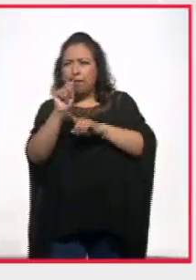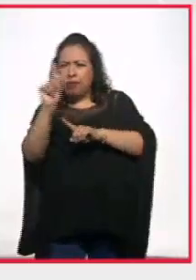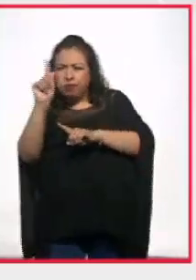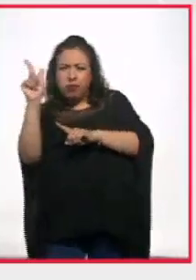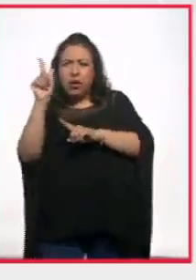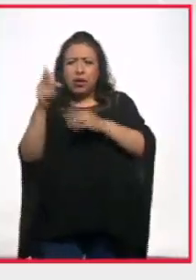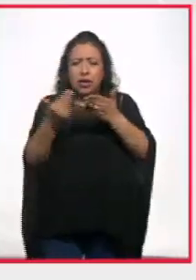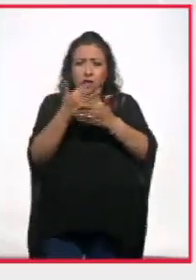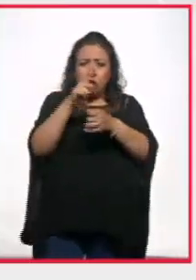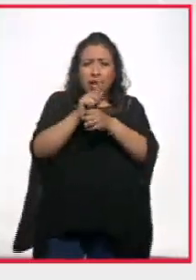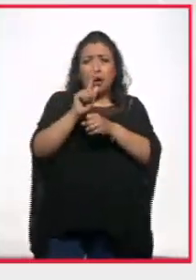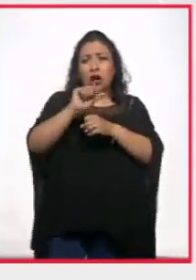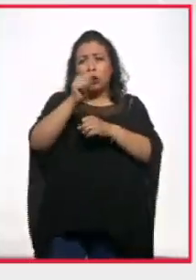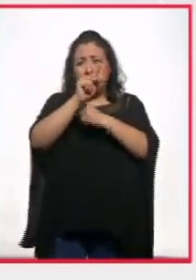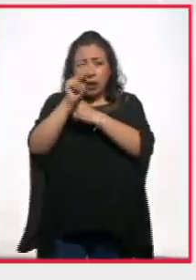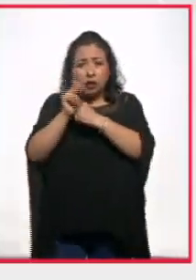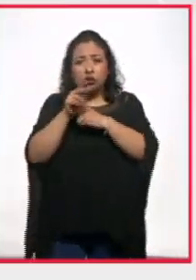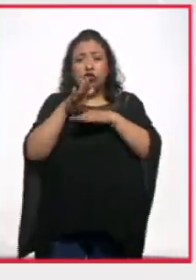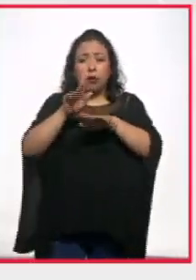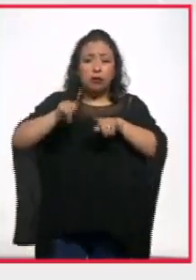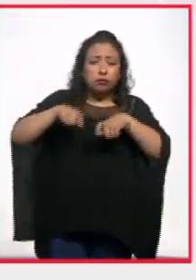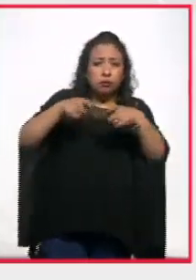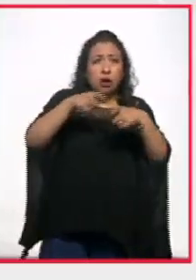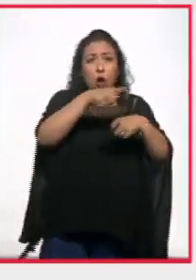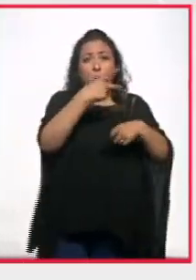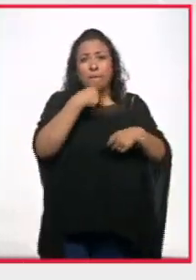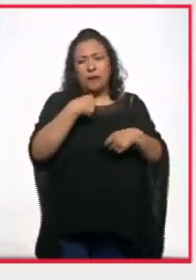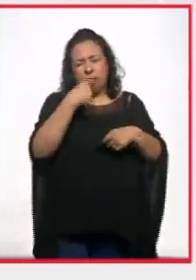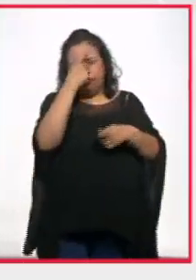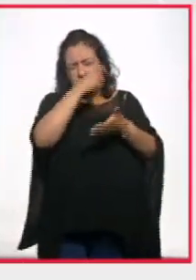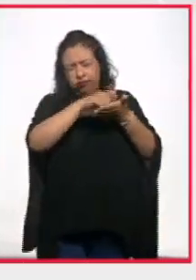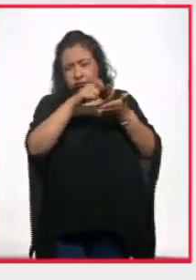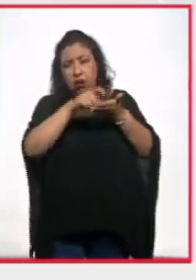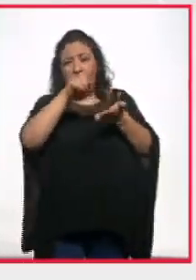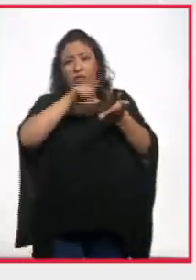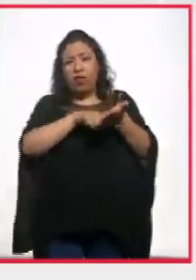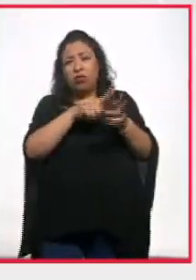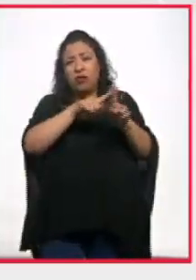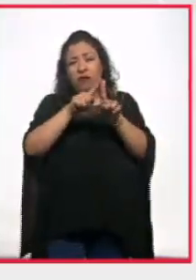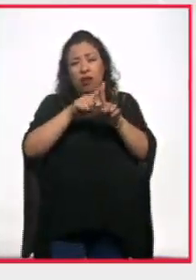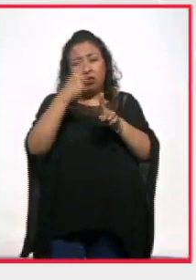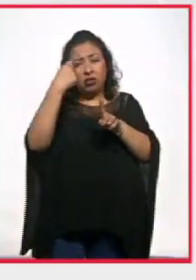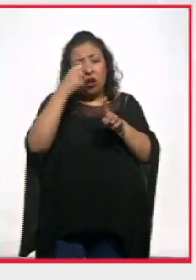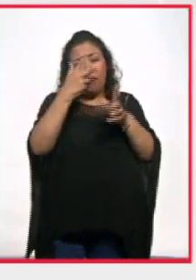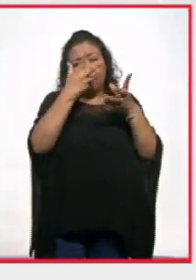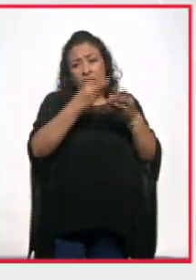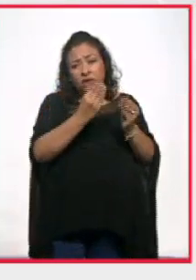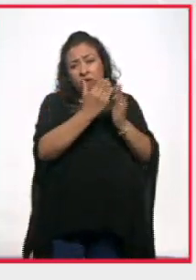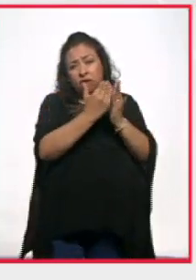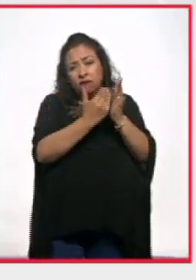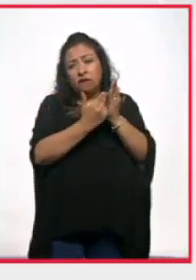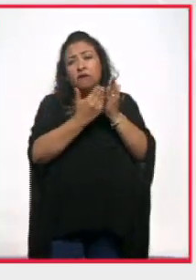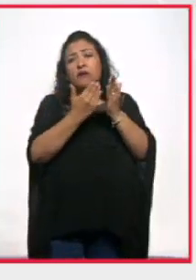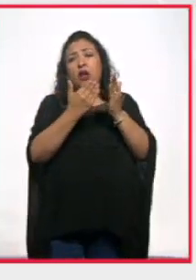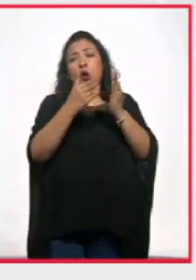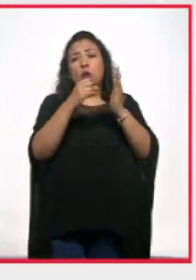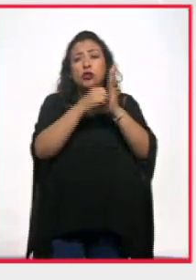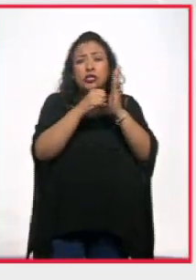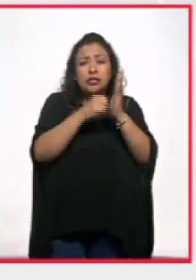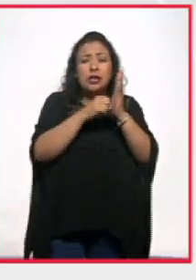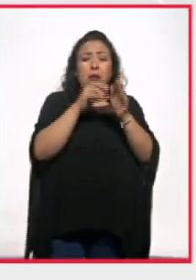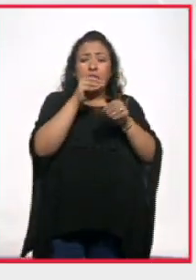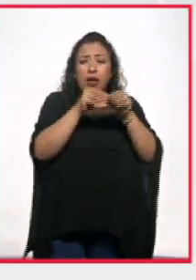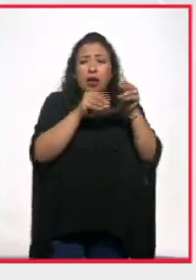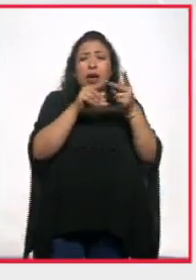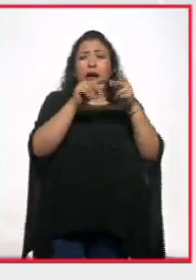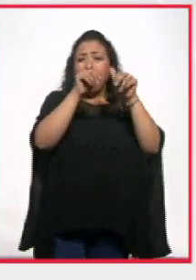y extranjeros sobre el legado del pensador, quien creó un vasto cuerpo de teorías de los sistemas estéticos, artes, artesanías